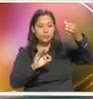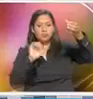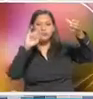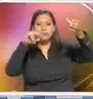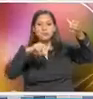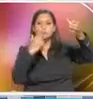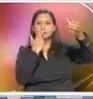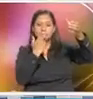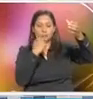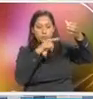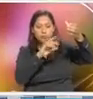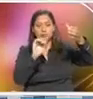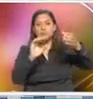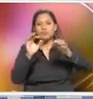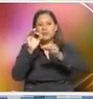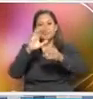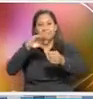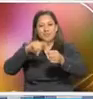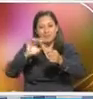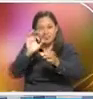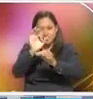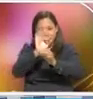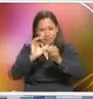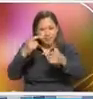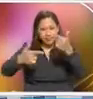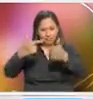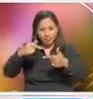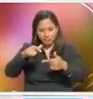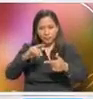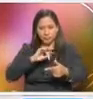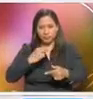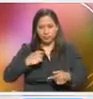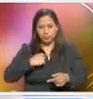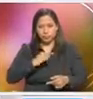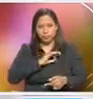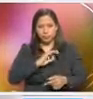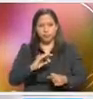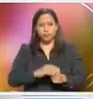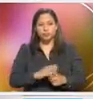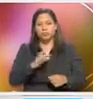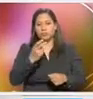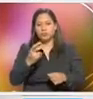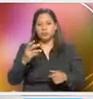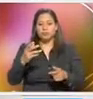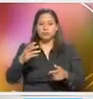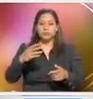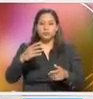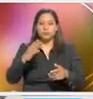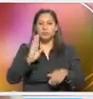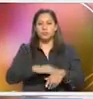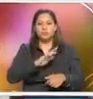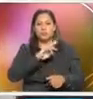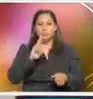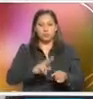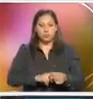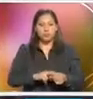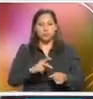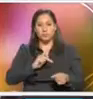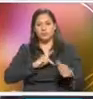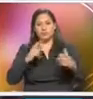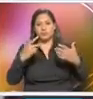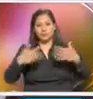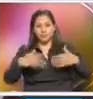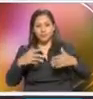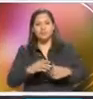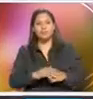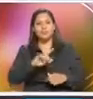bueno, ya si tenemos búlgaros, podemos hacerlo nosotros y pues queda Ah, eso está más bueno, natural. nuestra propia fabriquita. Estaría bueno, sí. Exacto, luego